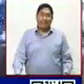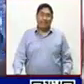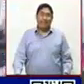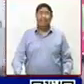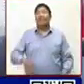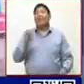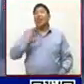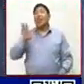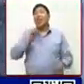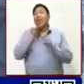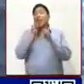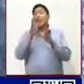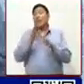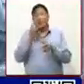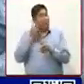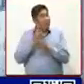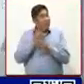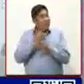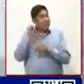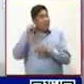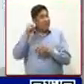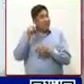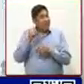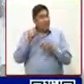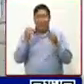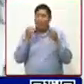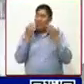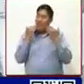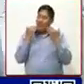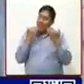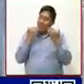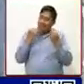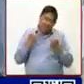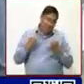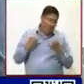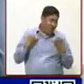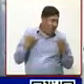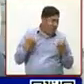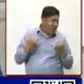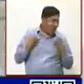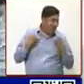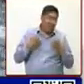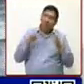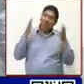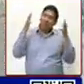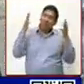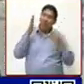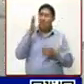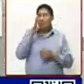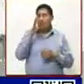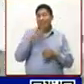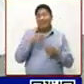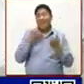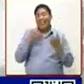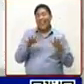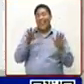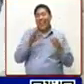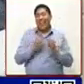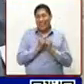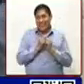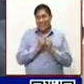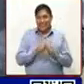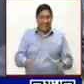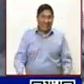Chao, abuelita. ¿Te vas a cuidar ya? Sí, Sara, gracias. Vas a cuidar mucho. Oh, ven, mira, eres un ejemplo de mamá. Ya, ay,